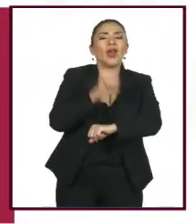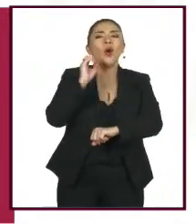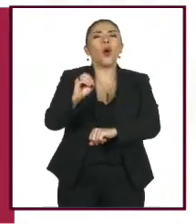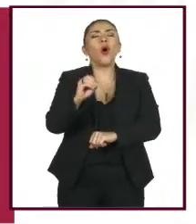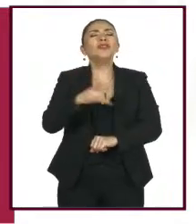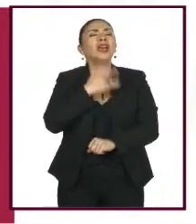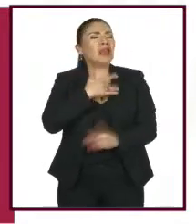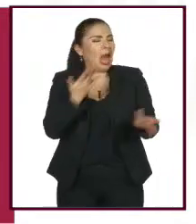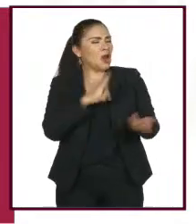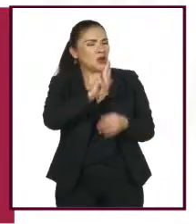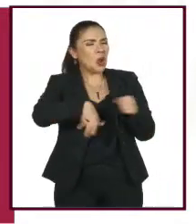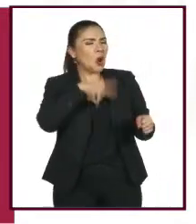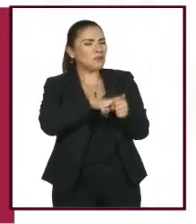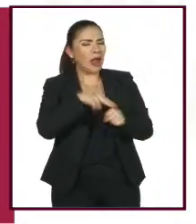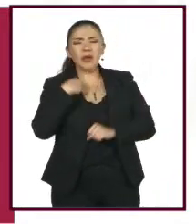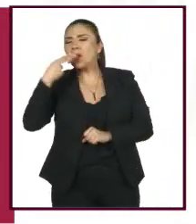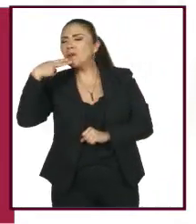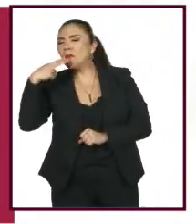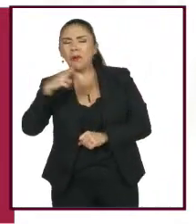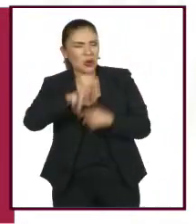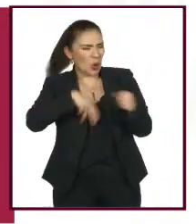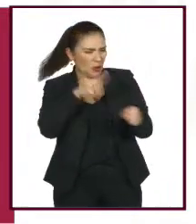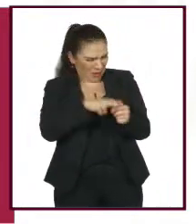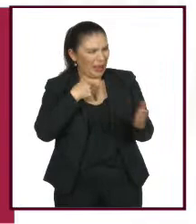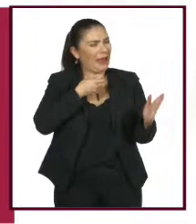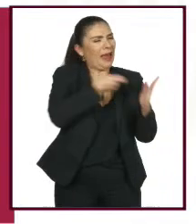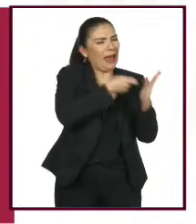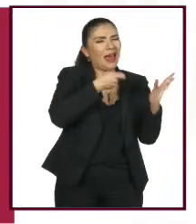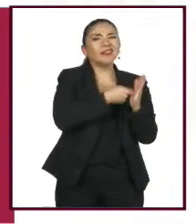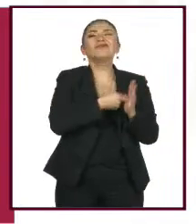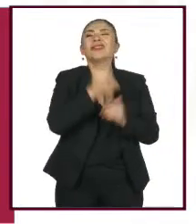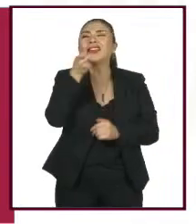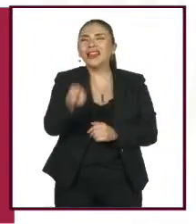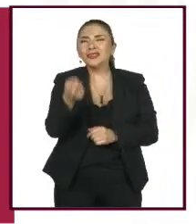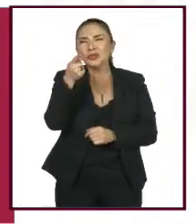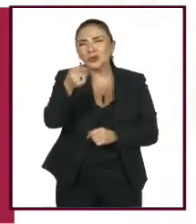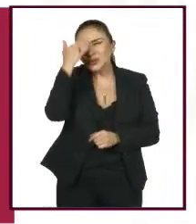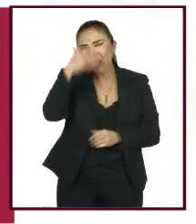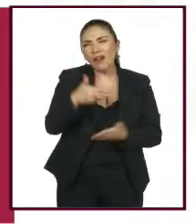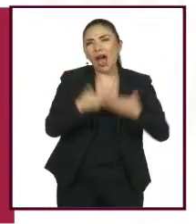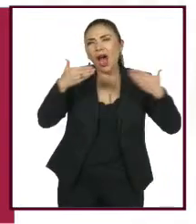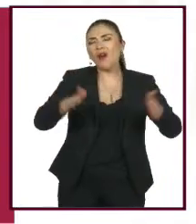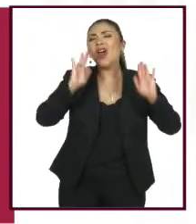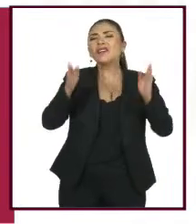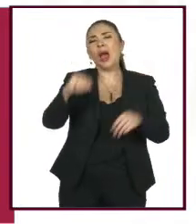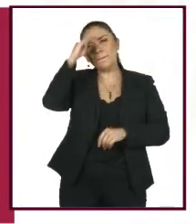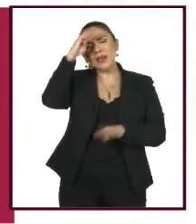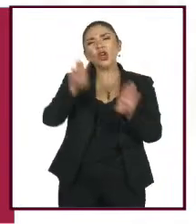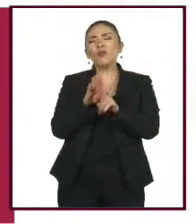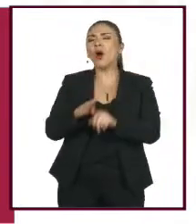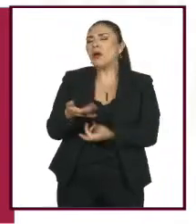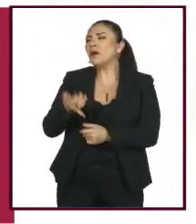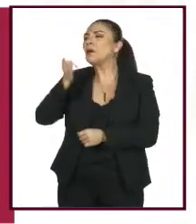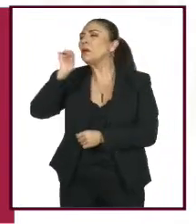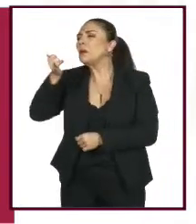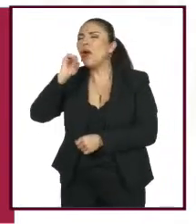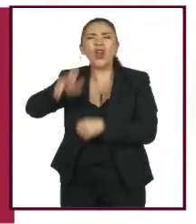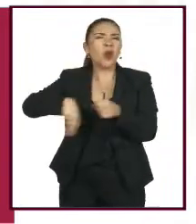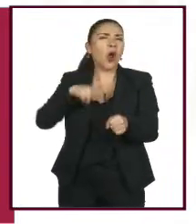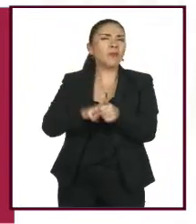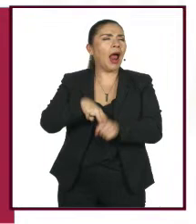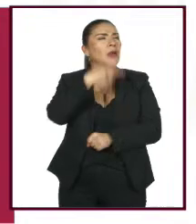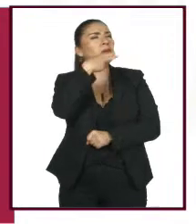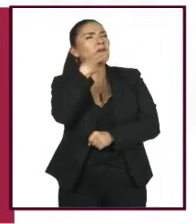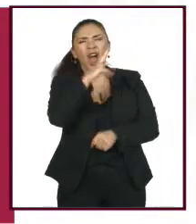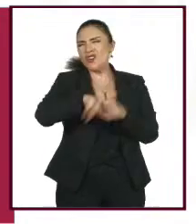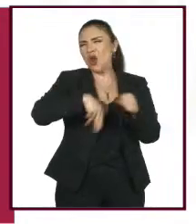normalización del consumo. Como sabemos, actualmente también pues hay una normalización del consumo del alcohol, del tabaco y de otras